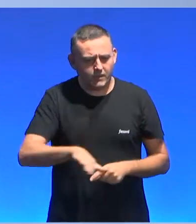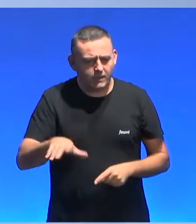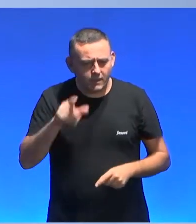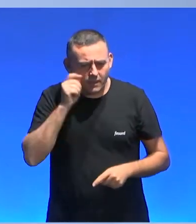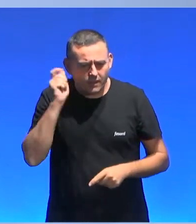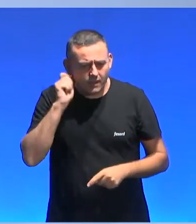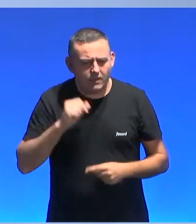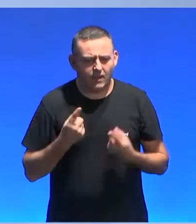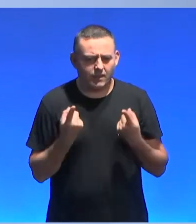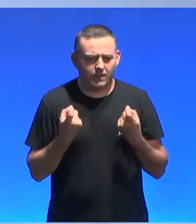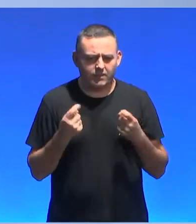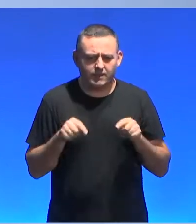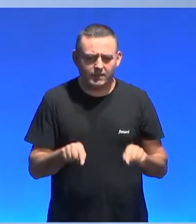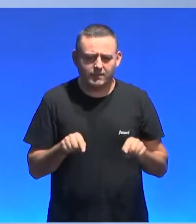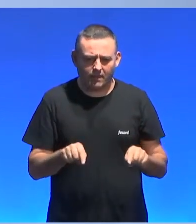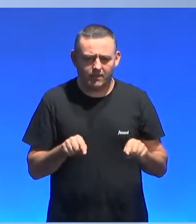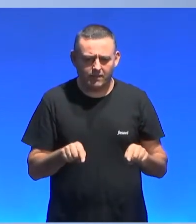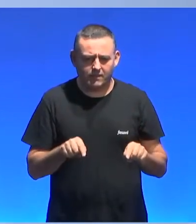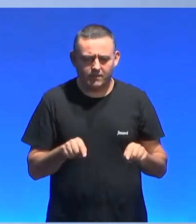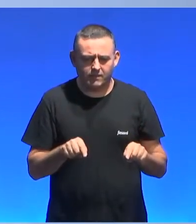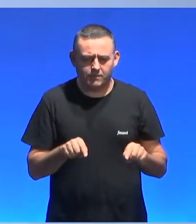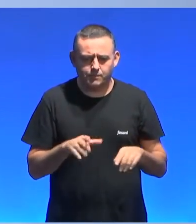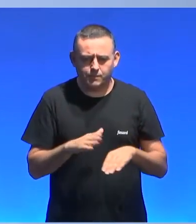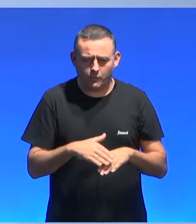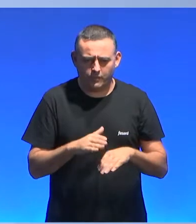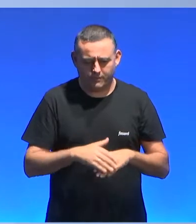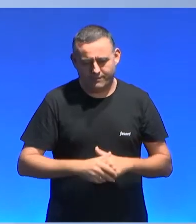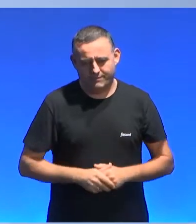niños? O mejor, ¿por qué,